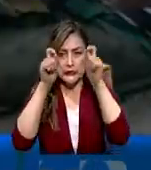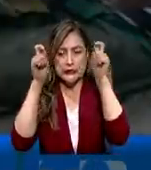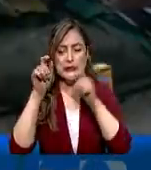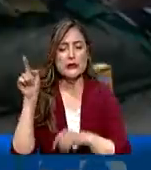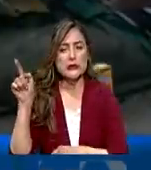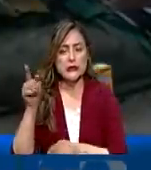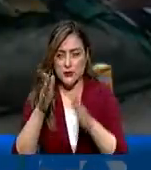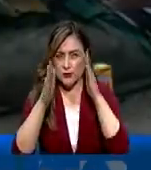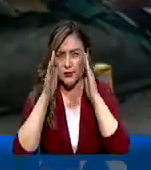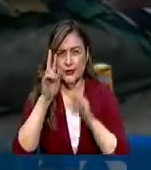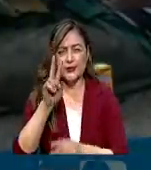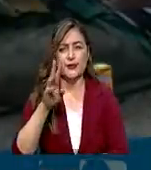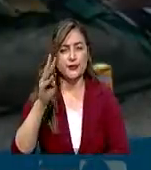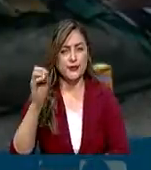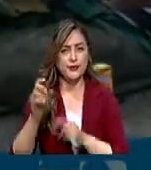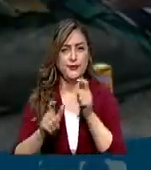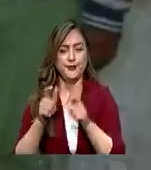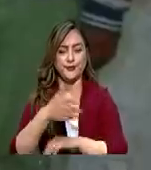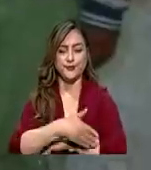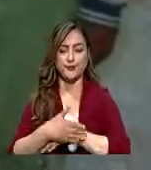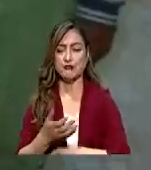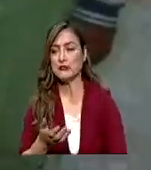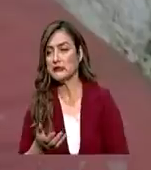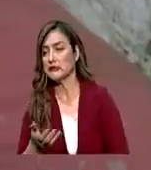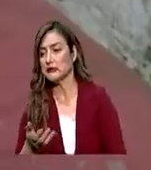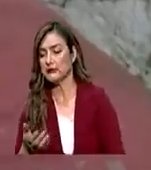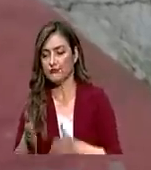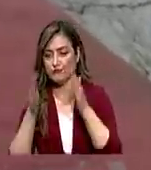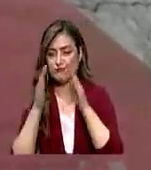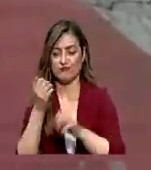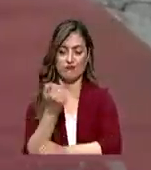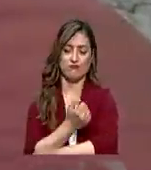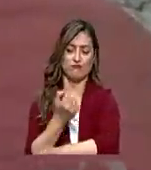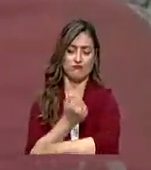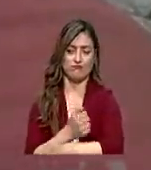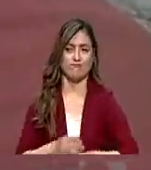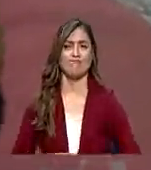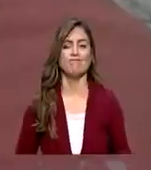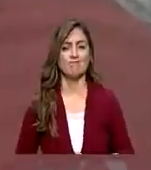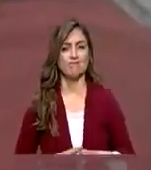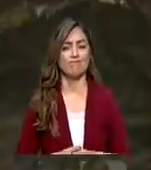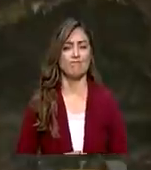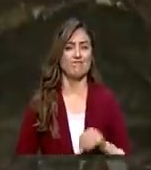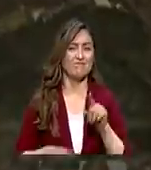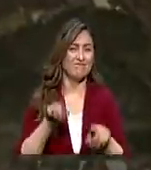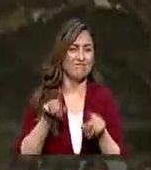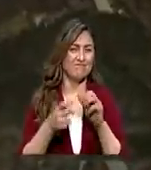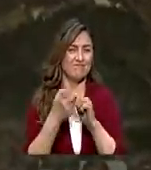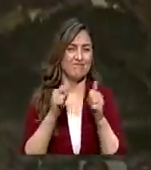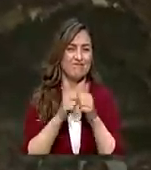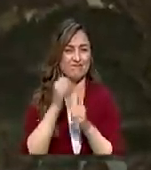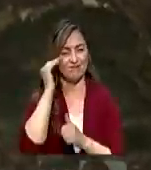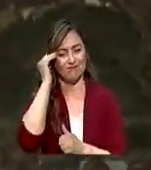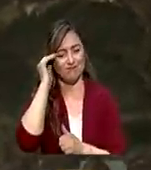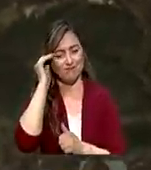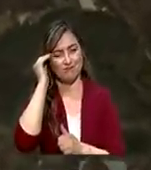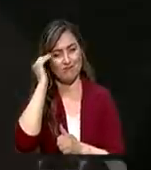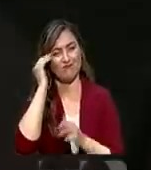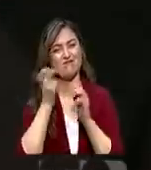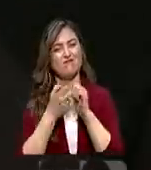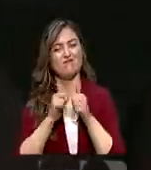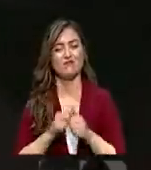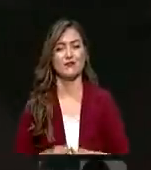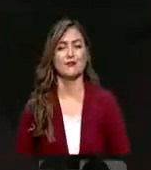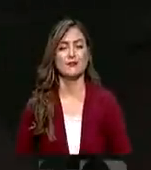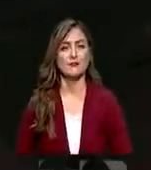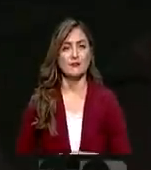atendido a 2.600 habitantes de calle y por el consumo de sustancias ilegales, algunos tienen afectaciones mentales. En Quito,